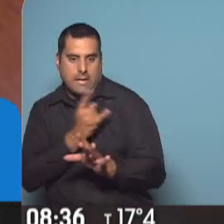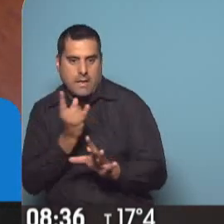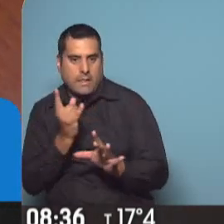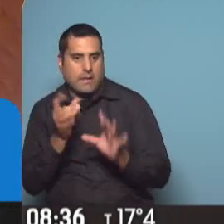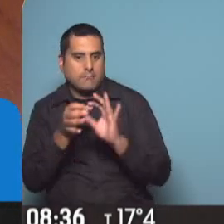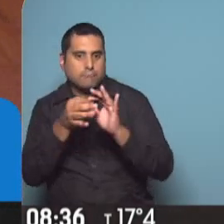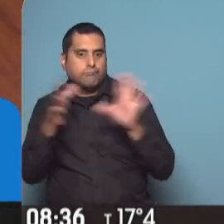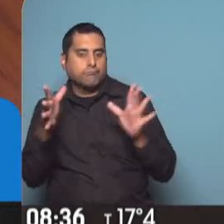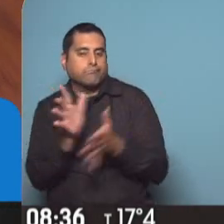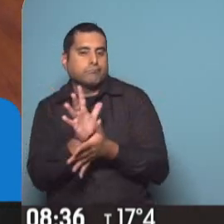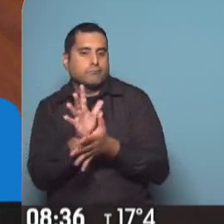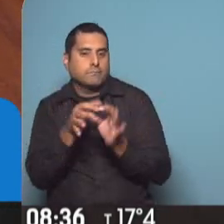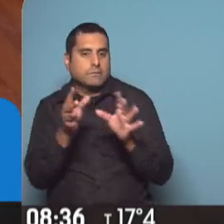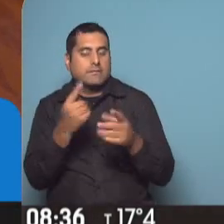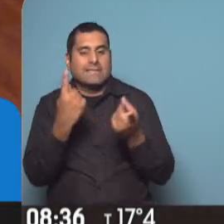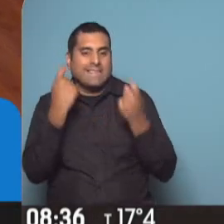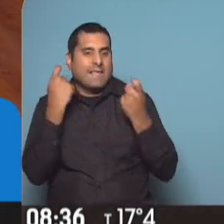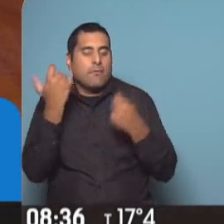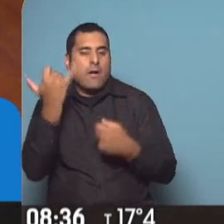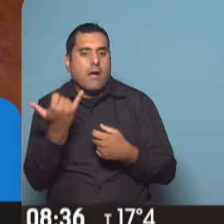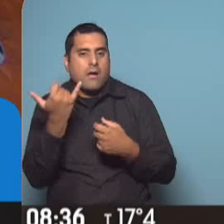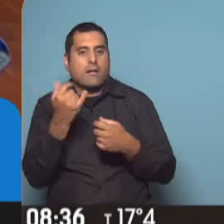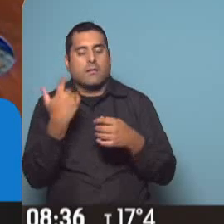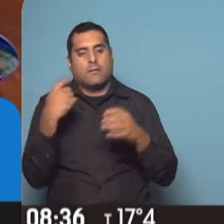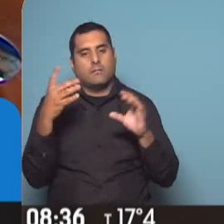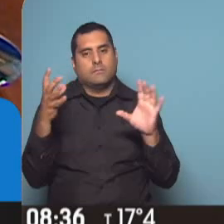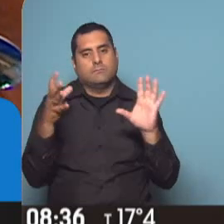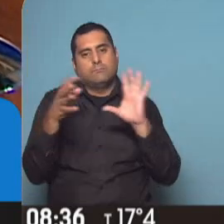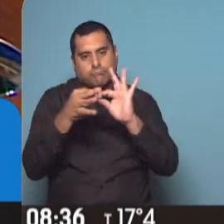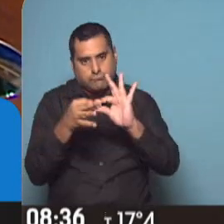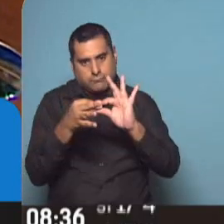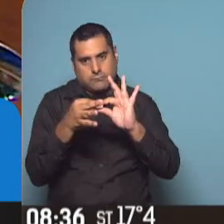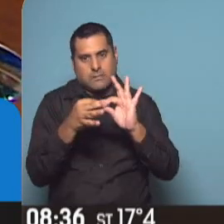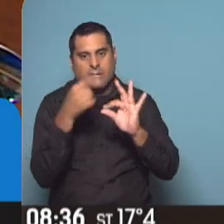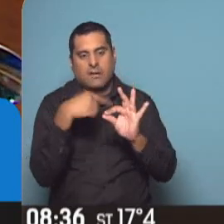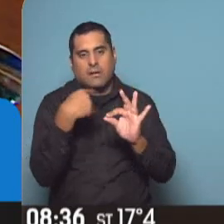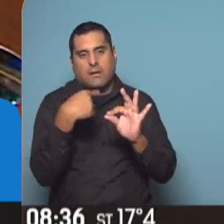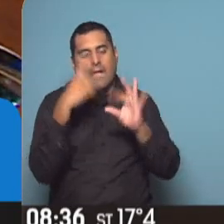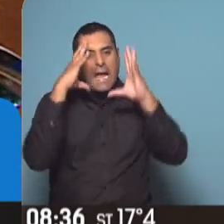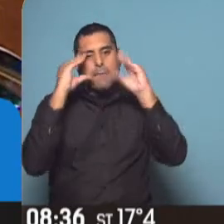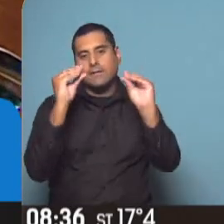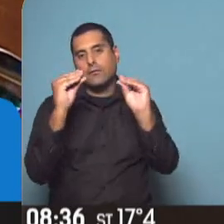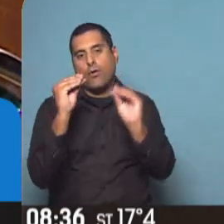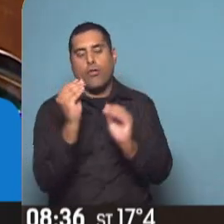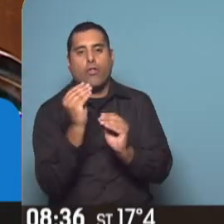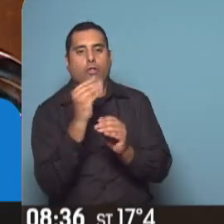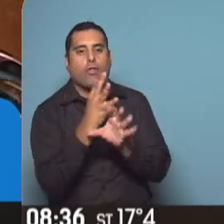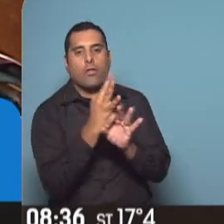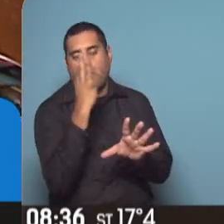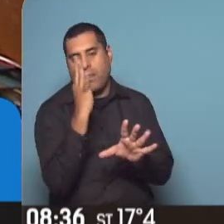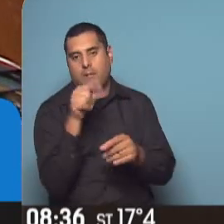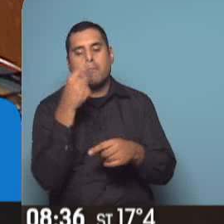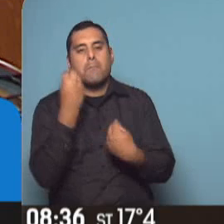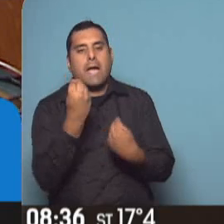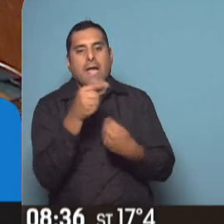que hoy necesitaríamos es muchísima más vinculación entre la educación y la capacitación sea donde el pibe pueda adquirir